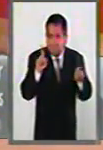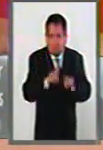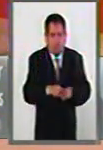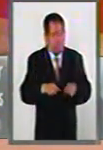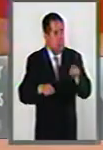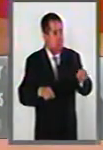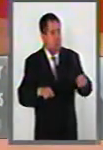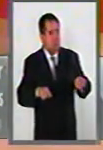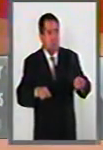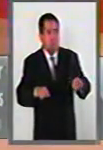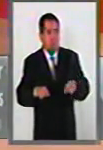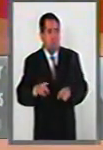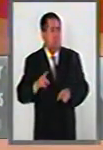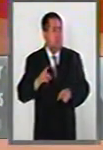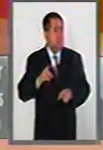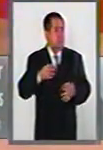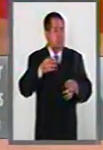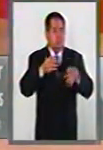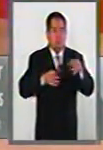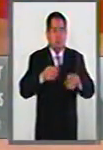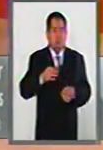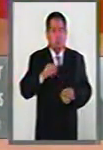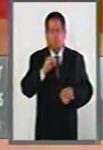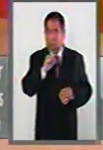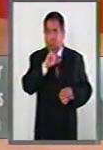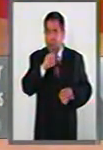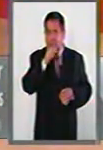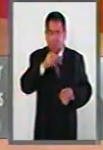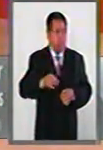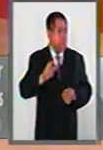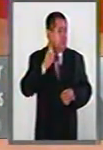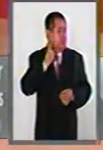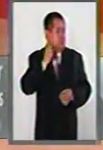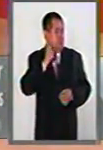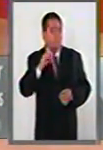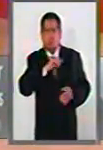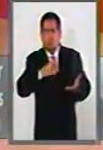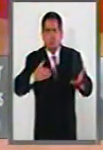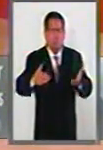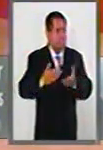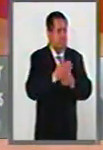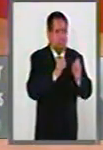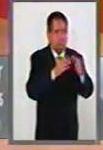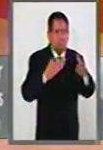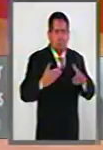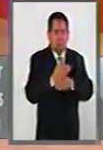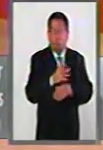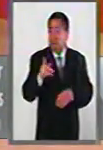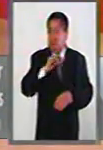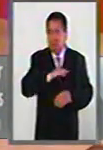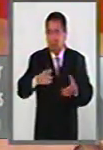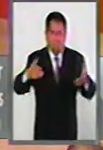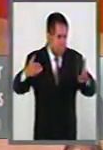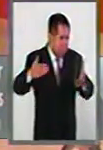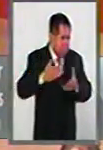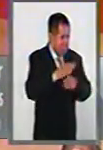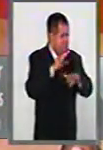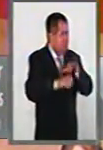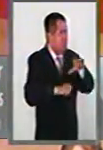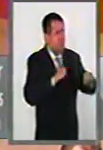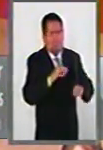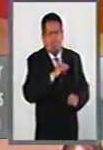poderes ejecutivo, judicial y legislativo. Ahí está. Pueden catear,